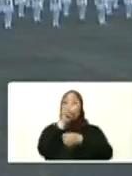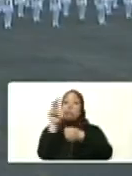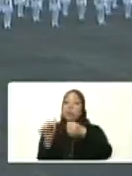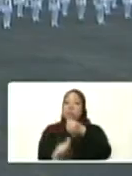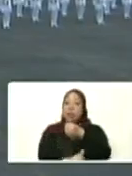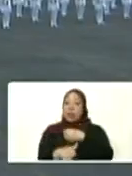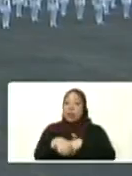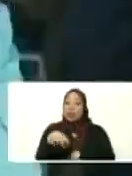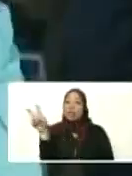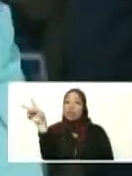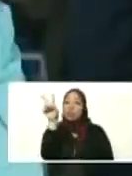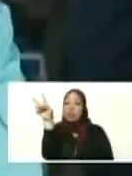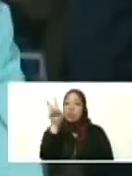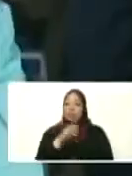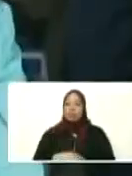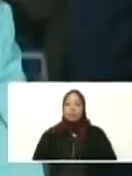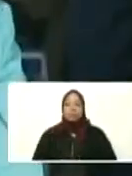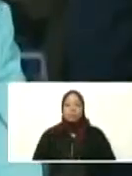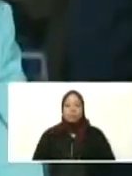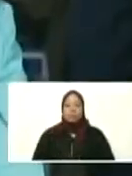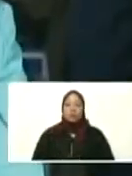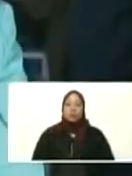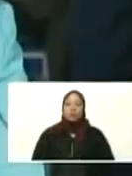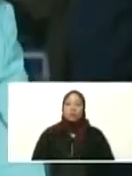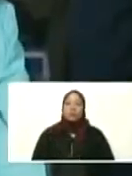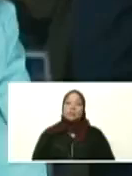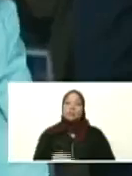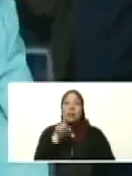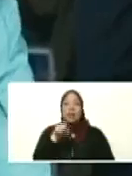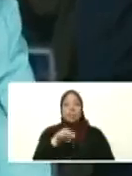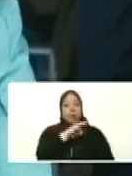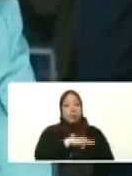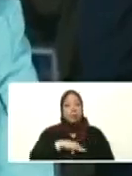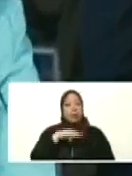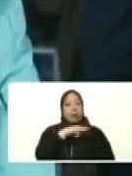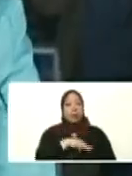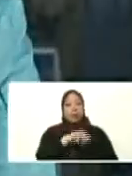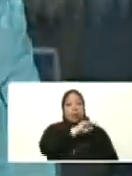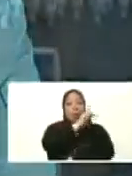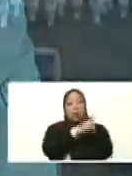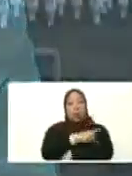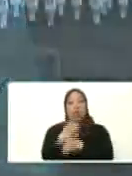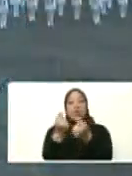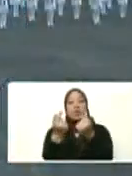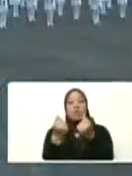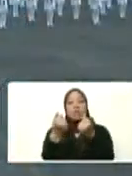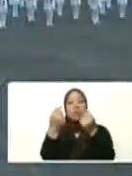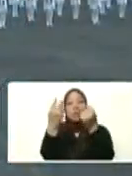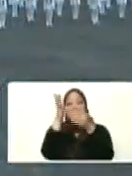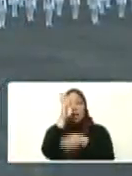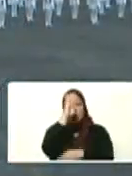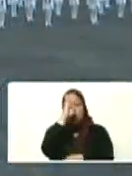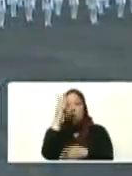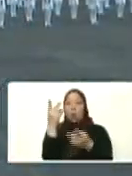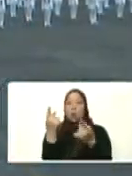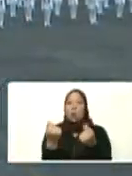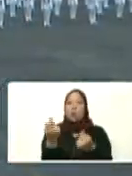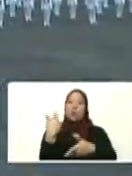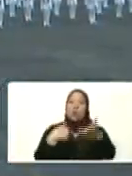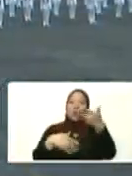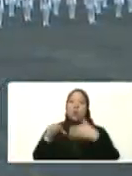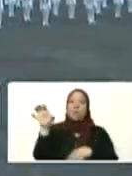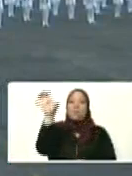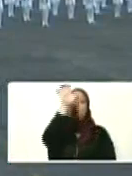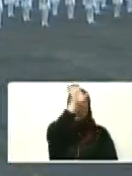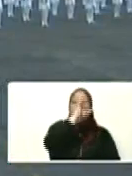la República Bolivariana de Venezuela y Ministra del Poder Popular para la Economía, Finanza y Comercio